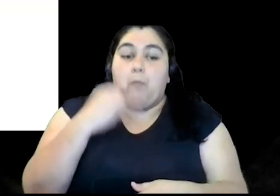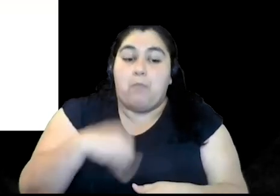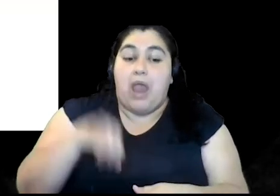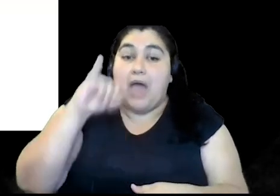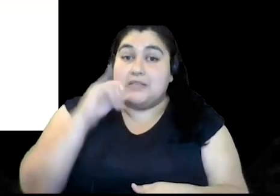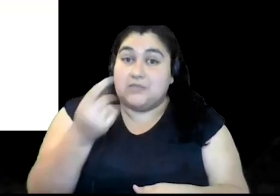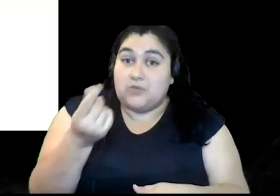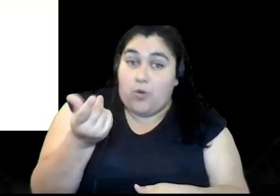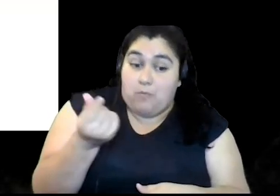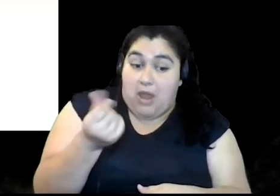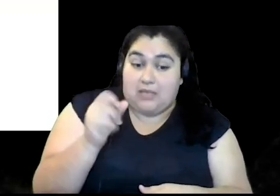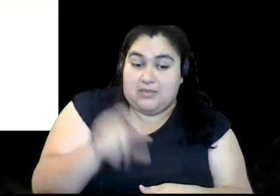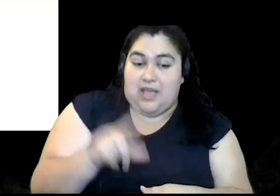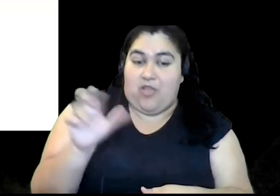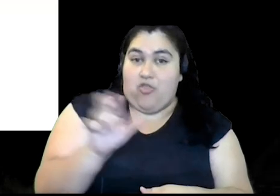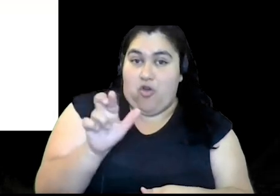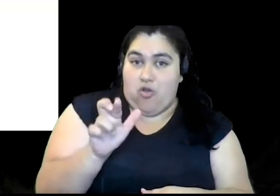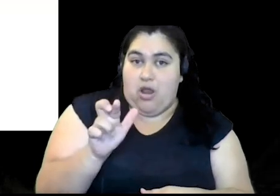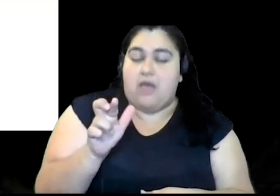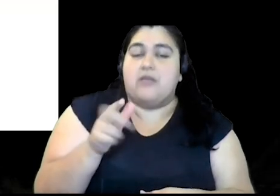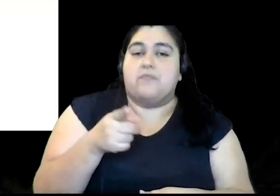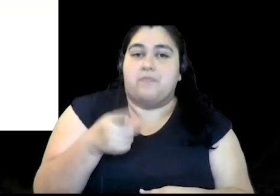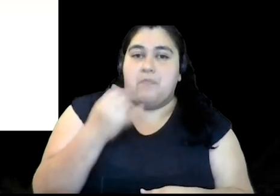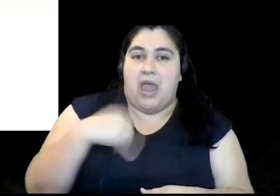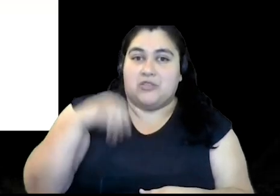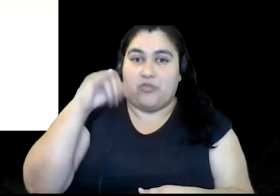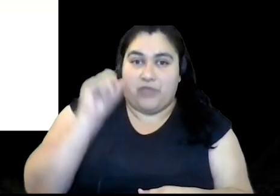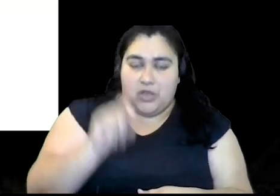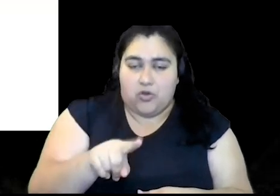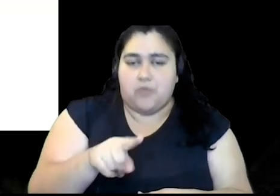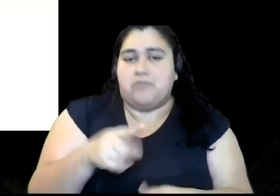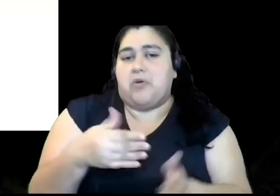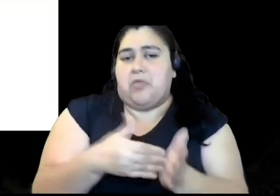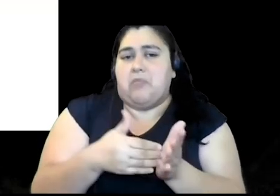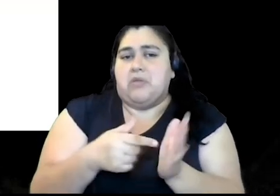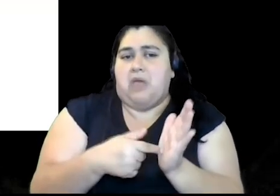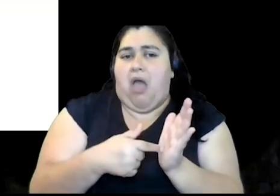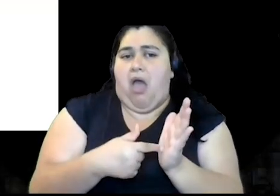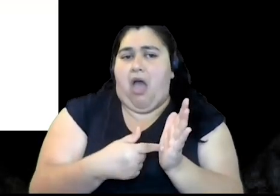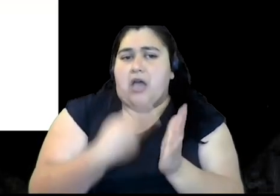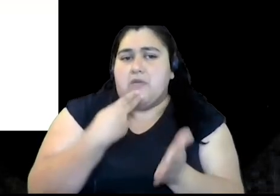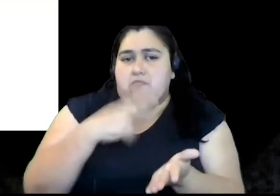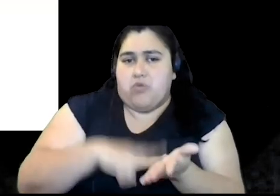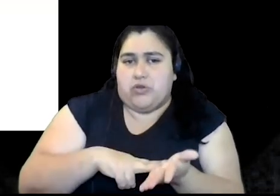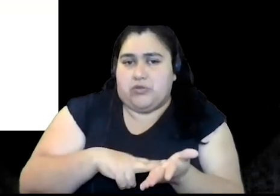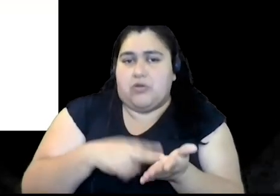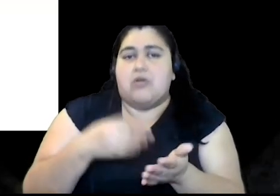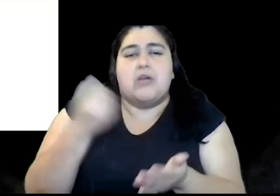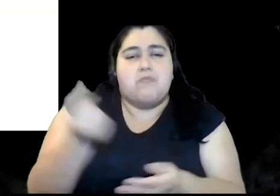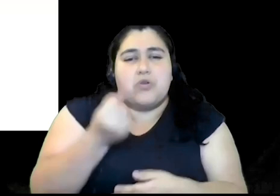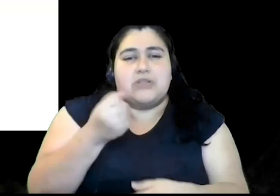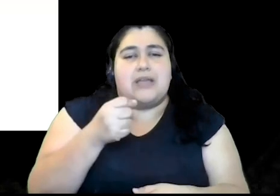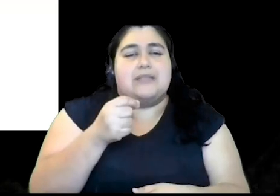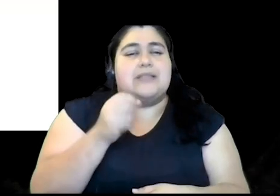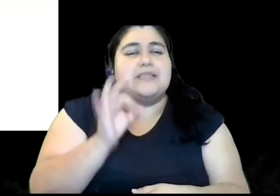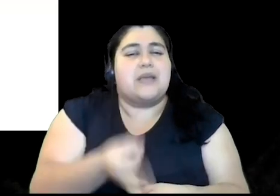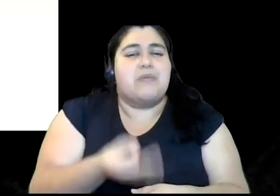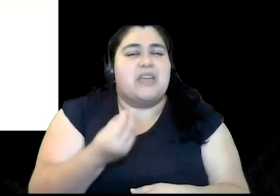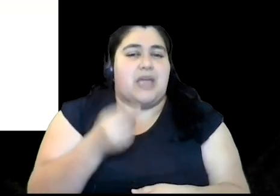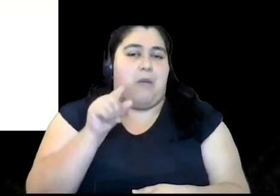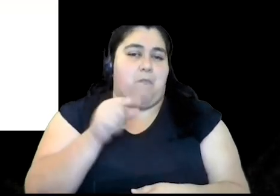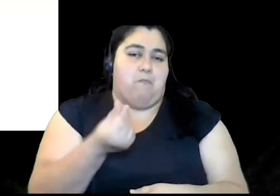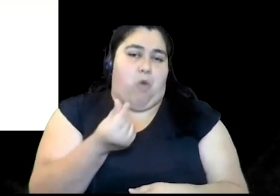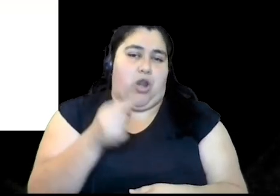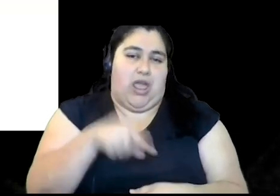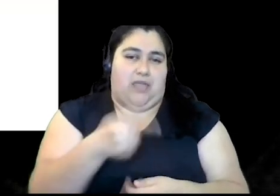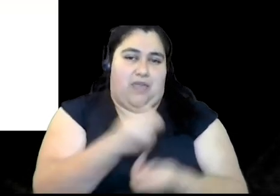en moneda extranjera está grabado, porque fíjense que la condición es que sea en moneda nacional. Lo que